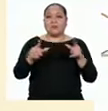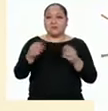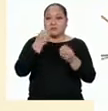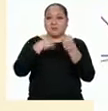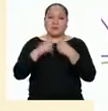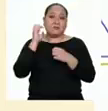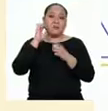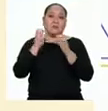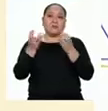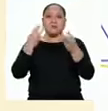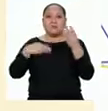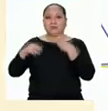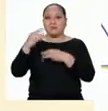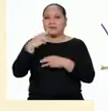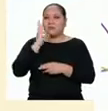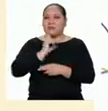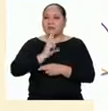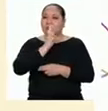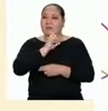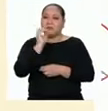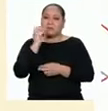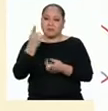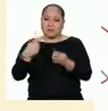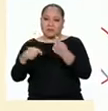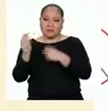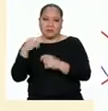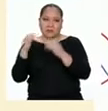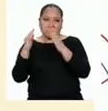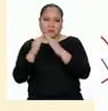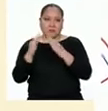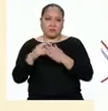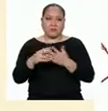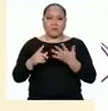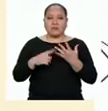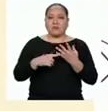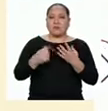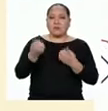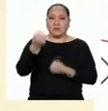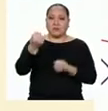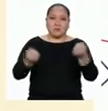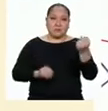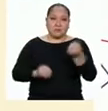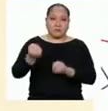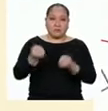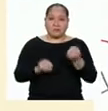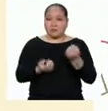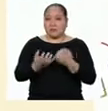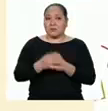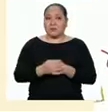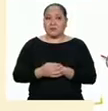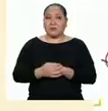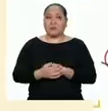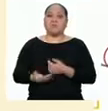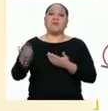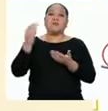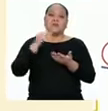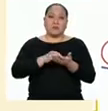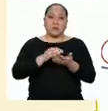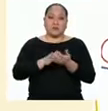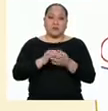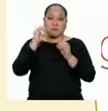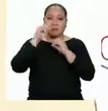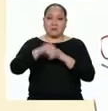mercados, restaurantes y o centros comerciales, medios de transporte público y de nuevo tenemos la